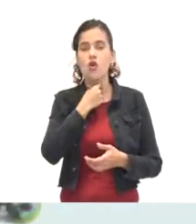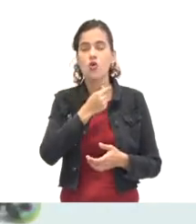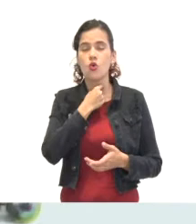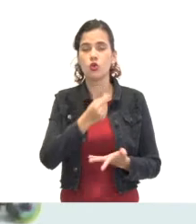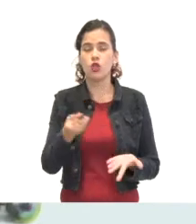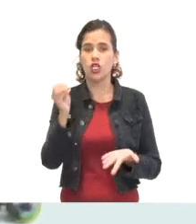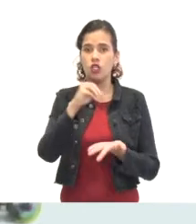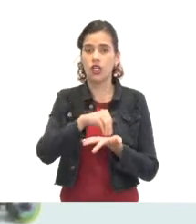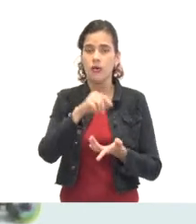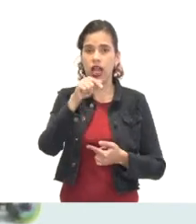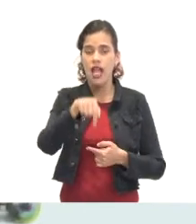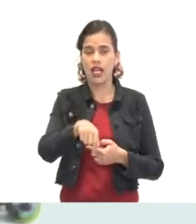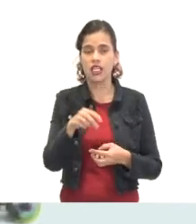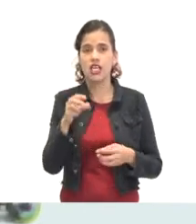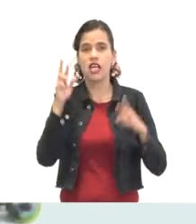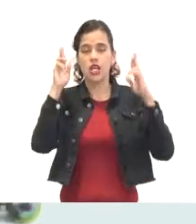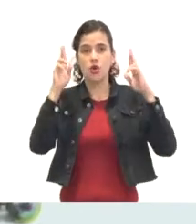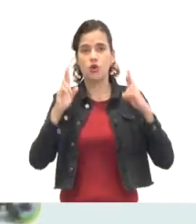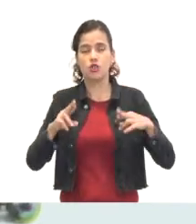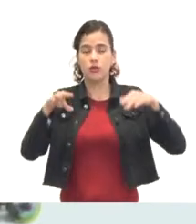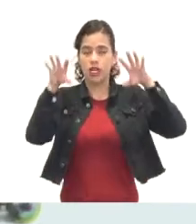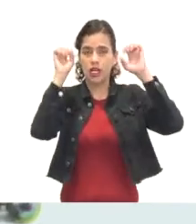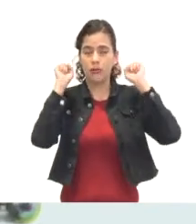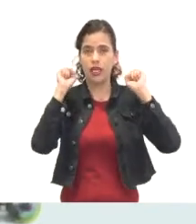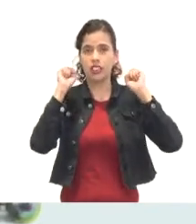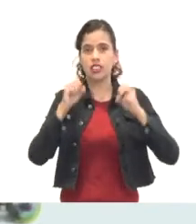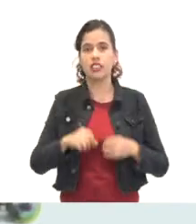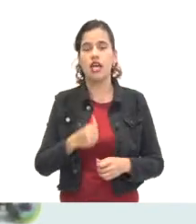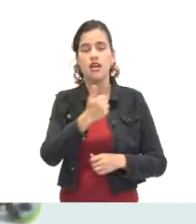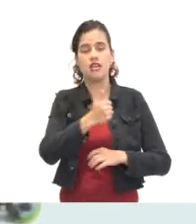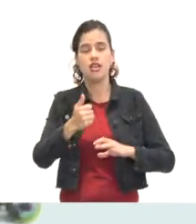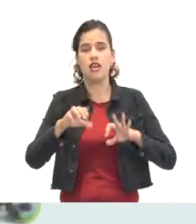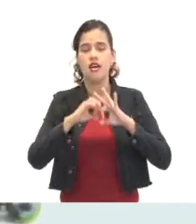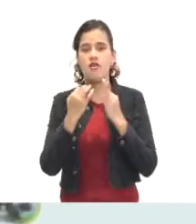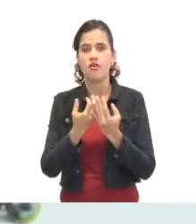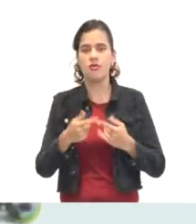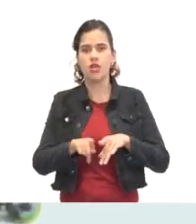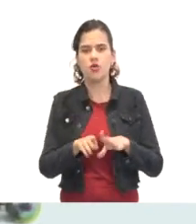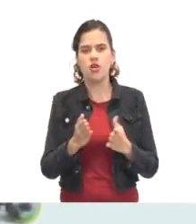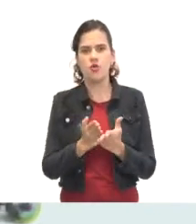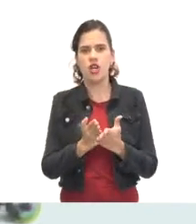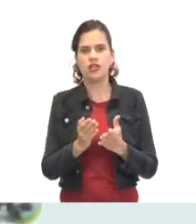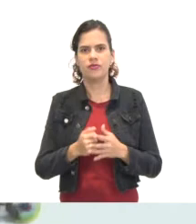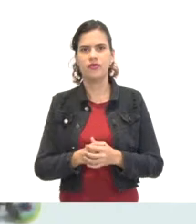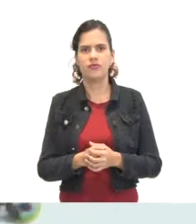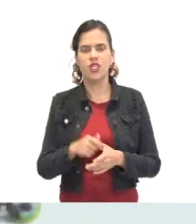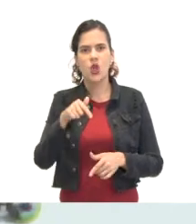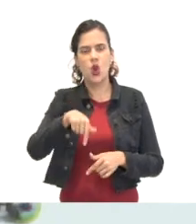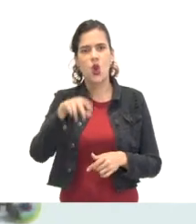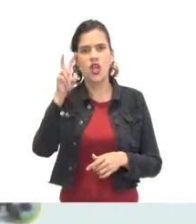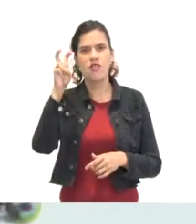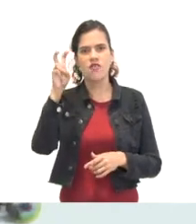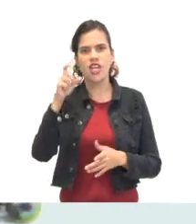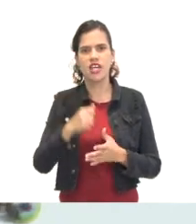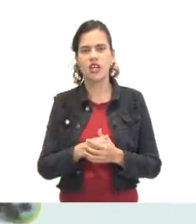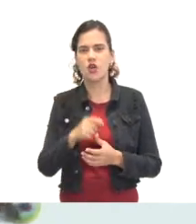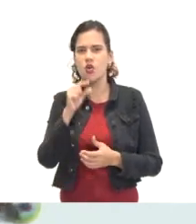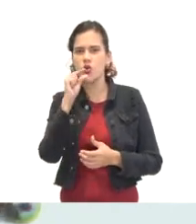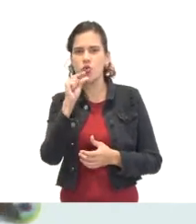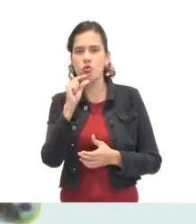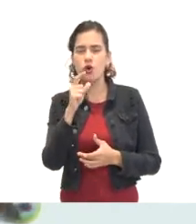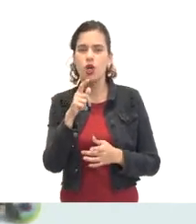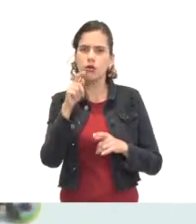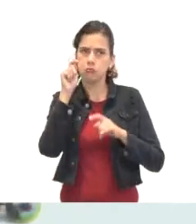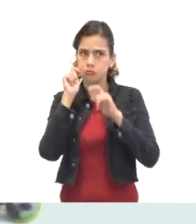estar nuevamente en la sección de recursos para el aprendizaje de Cada Familia Una Escuela. Hoy viernes con un poco de